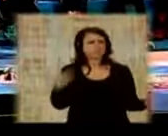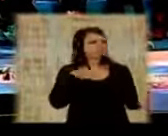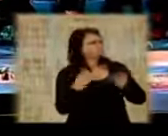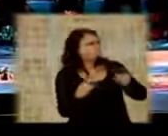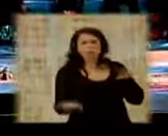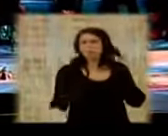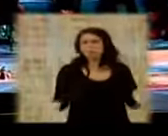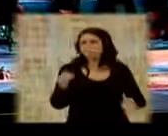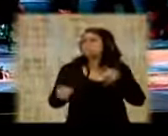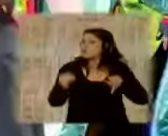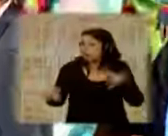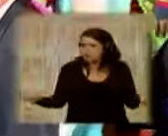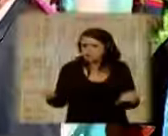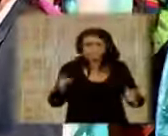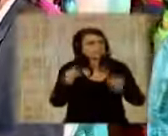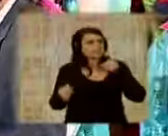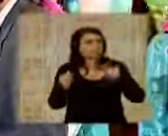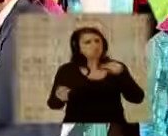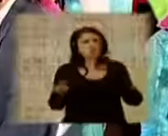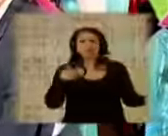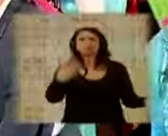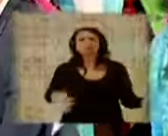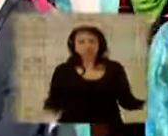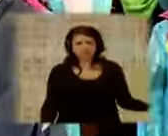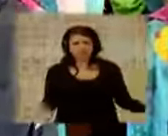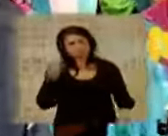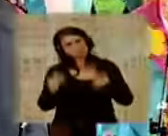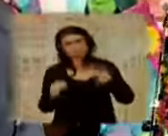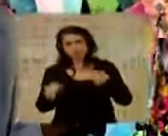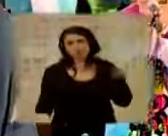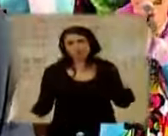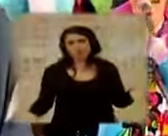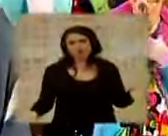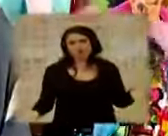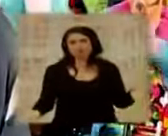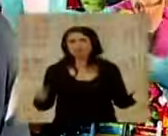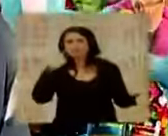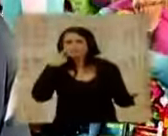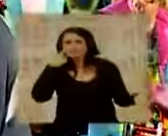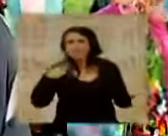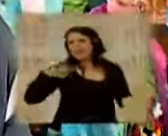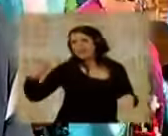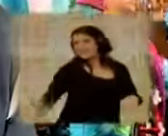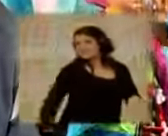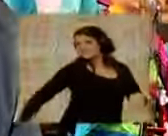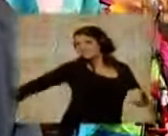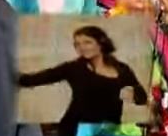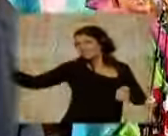¿Momito? ¿Qué le pasó a Momito? ¿Dónde está? ¿Momito? Será la sirena de este